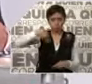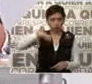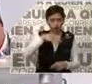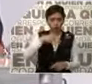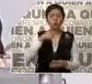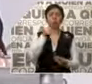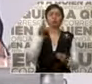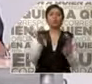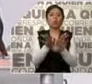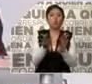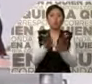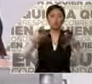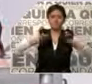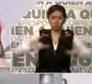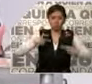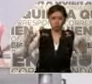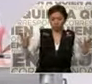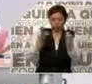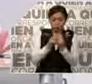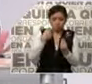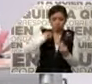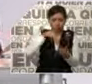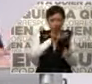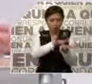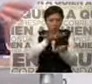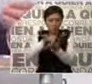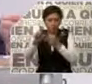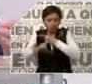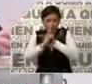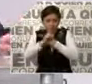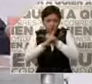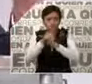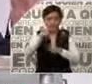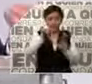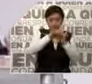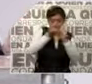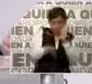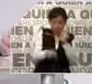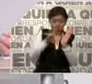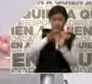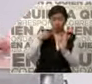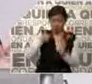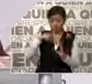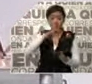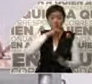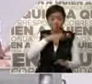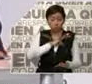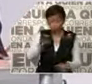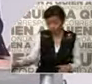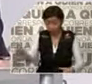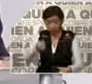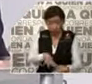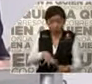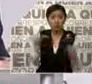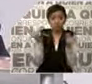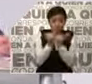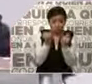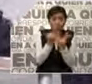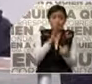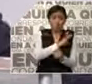estamos todos involucrados en la solución de los problemas. Este es nada más un ejemplo. Si se puede recoger la basura, también se puede